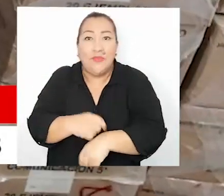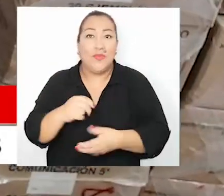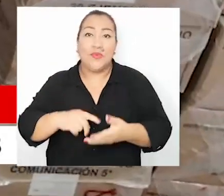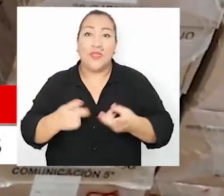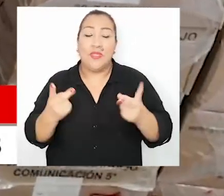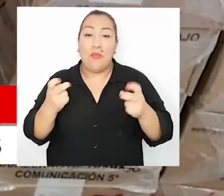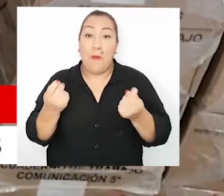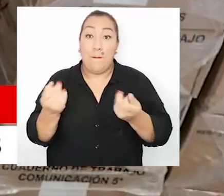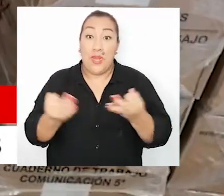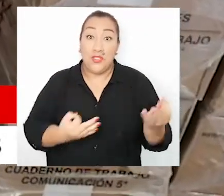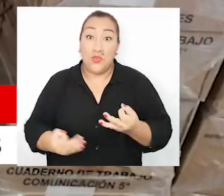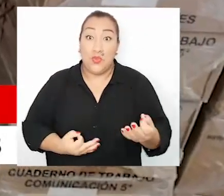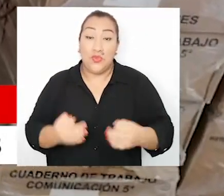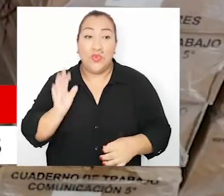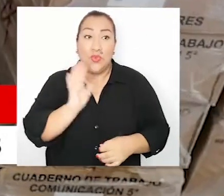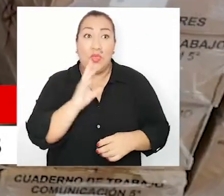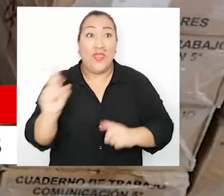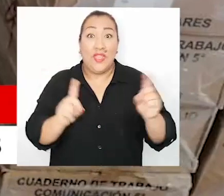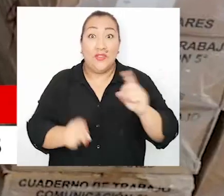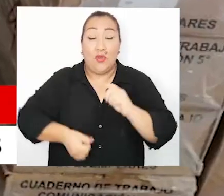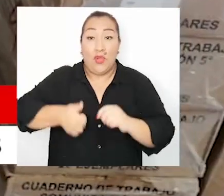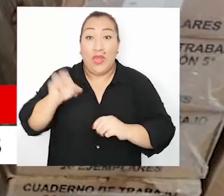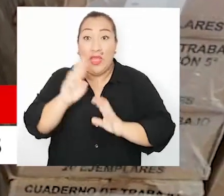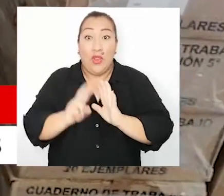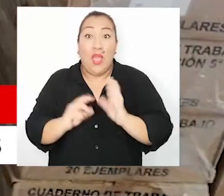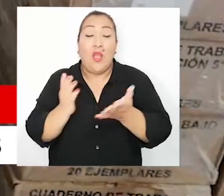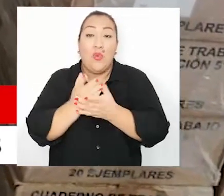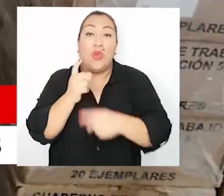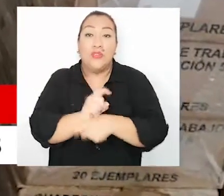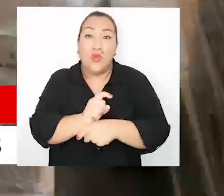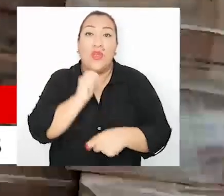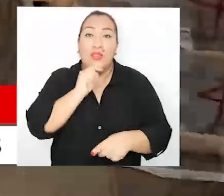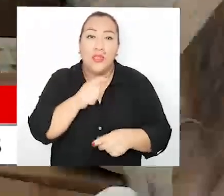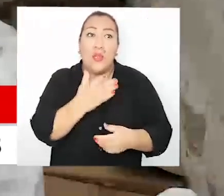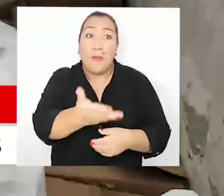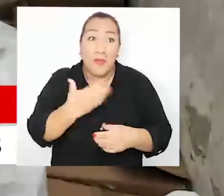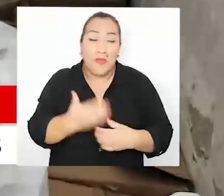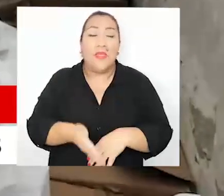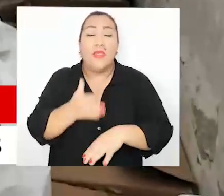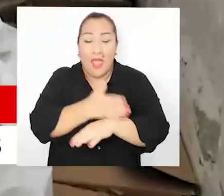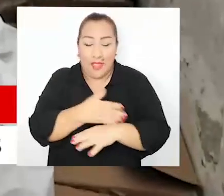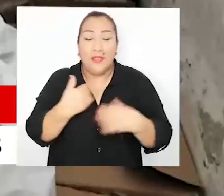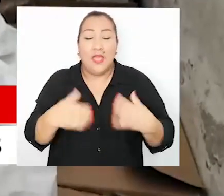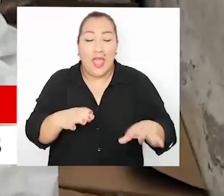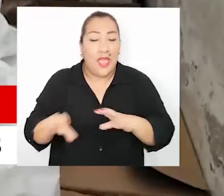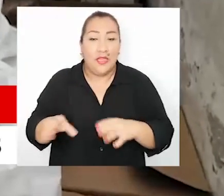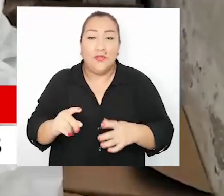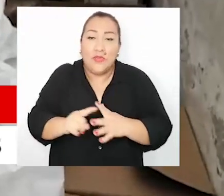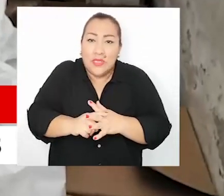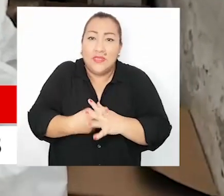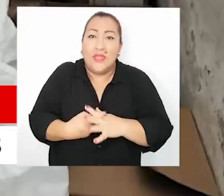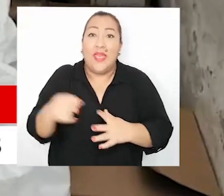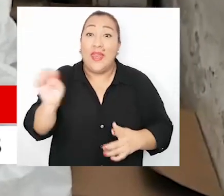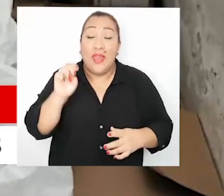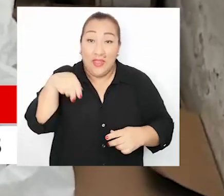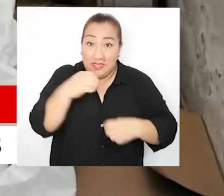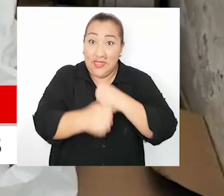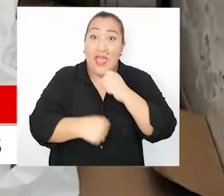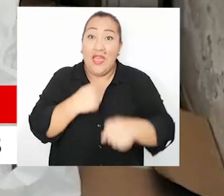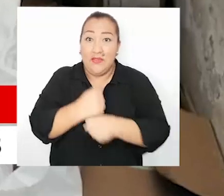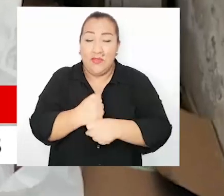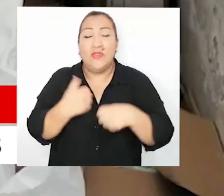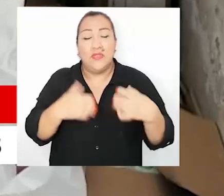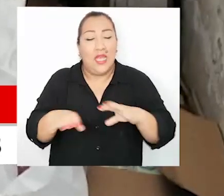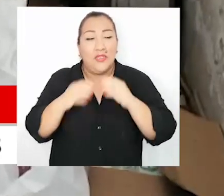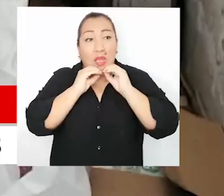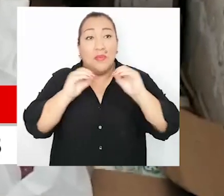de disponibilidad presupuestal por parte de la Dirección Regional de Educación, el requerimiento fue reformulado y recién en enero